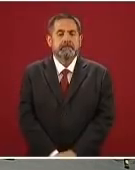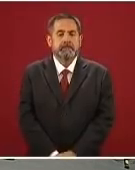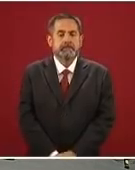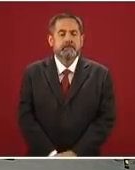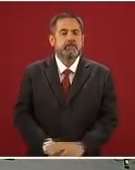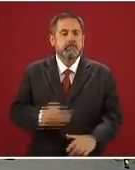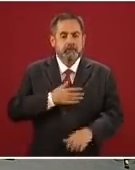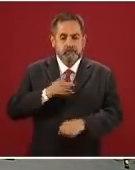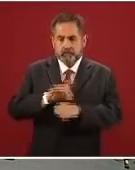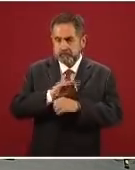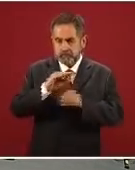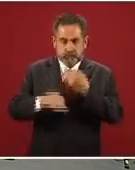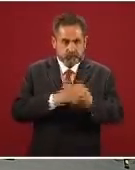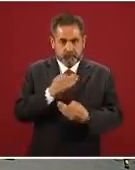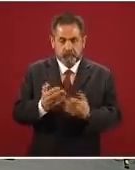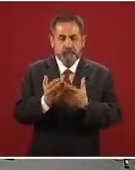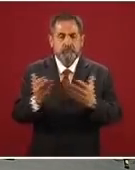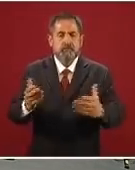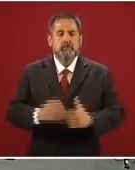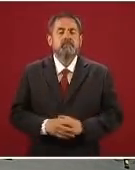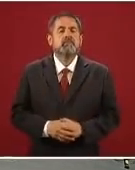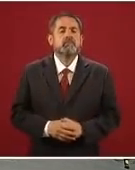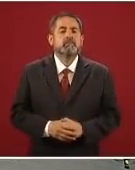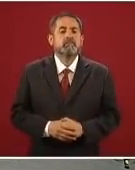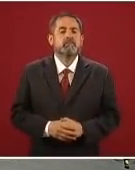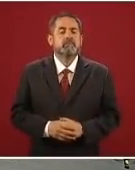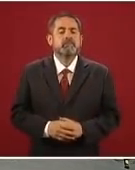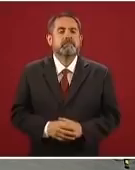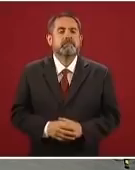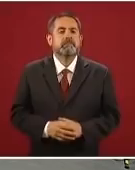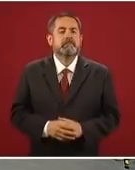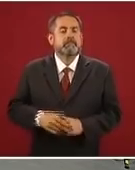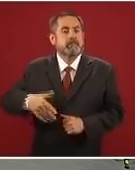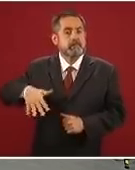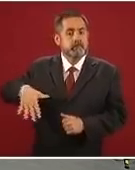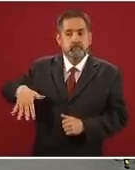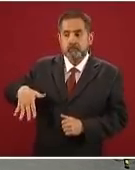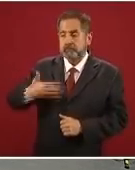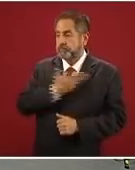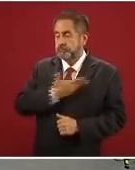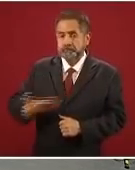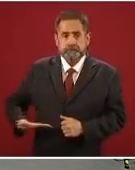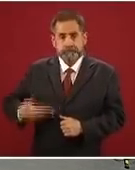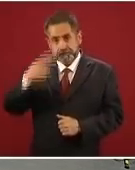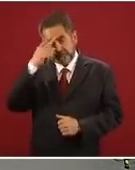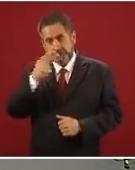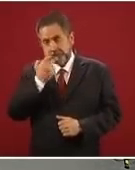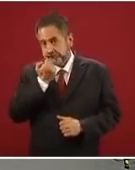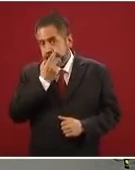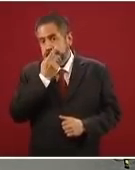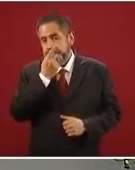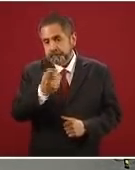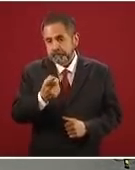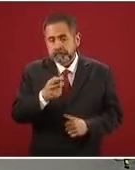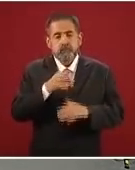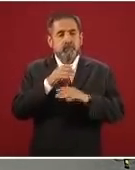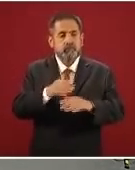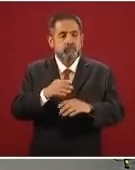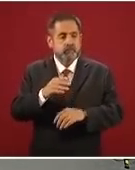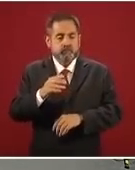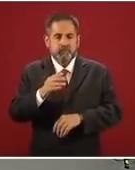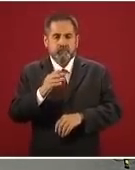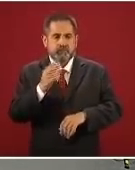Muy buenos días a todos. Lo acaba de señalar el señor presidente de la República. En materia